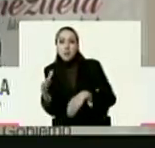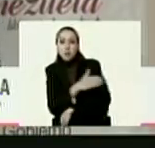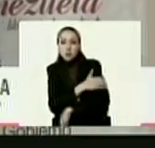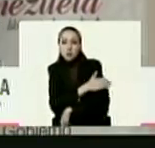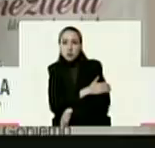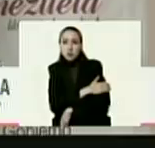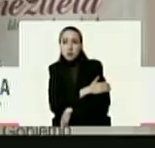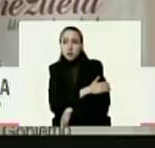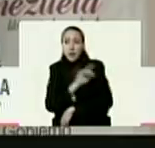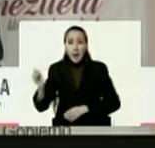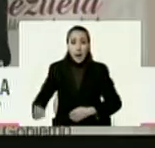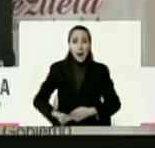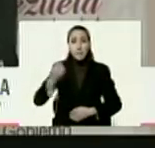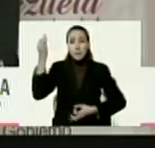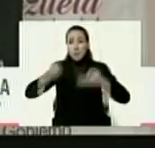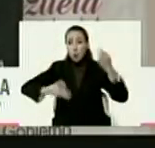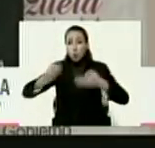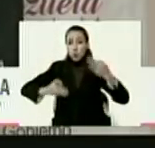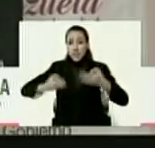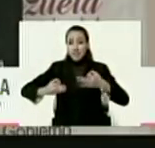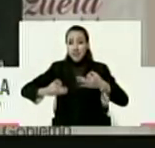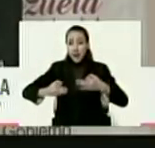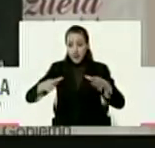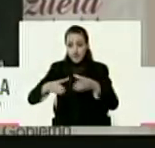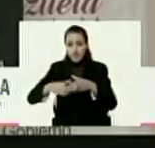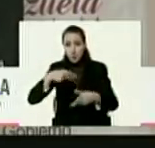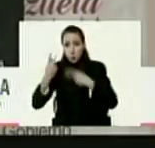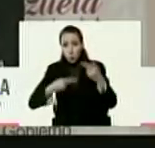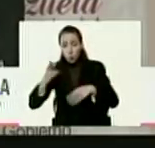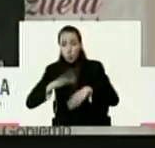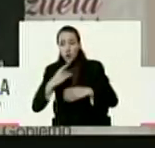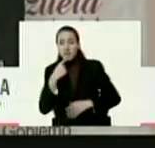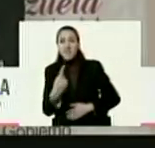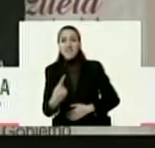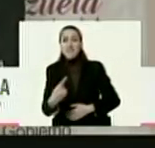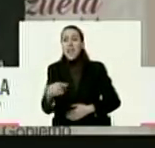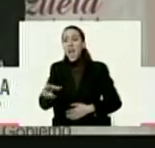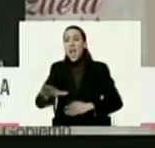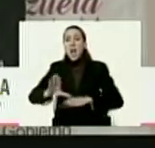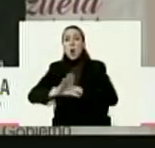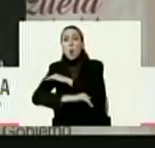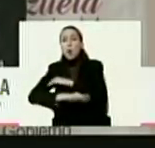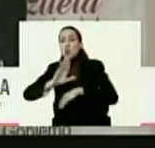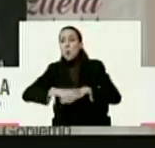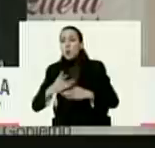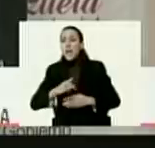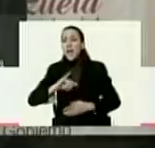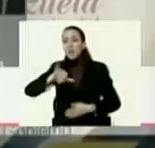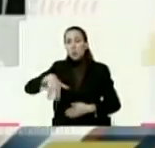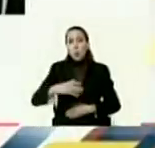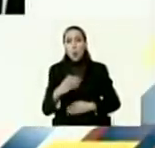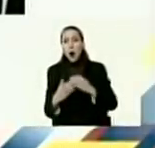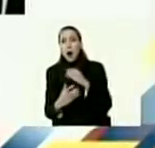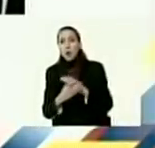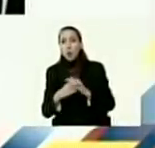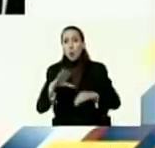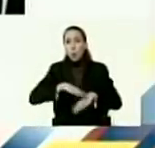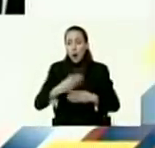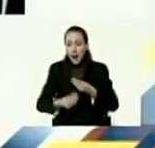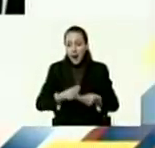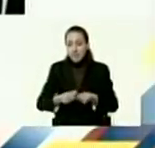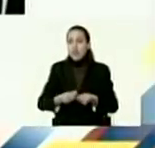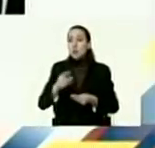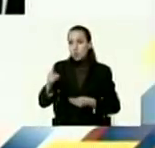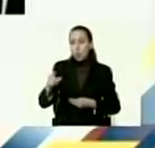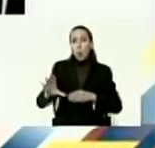Primero Justicia, corruptos, y el diputado llamado corrupto por Juan Guaidó le dice, tú eres un personaje corrupto,